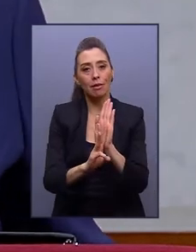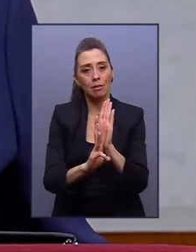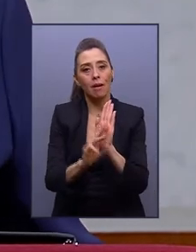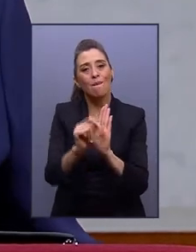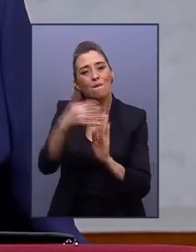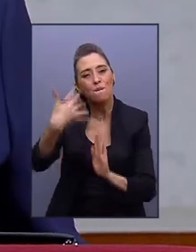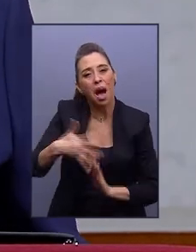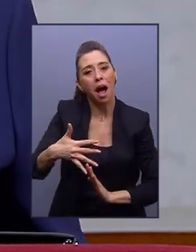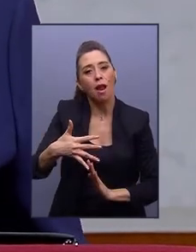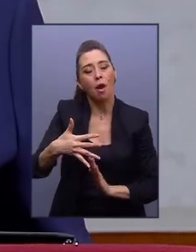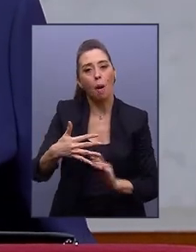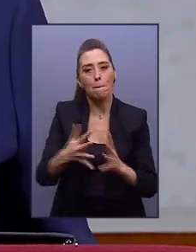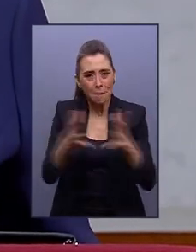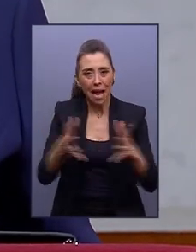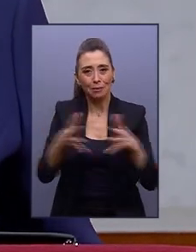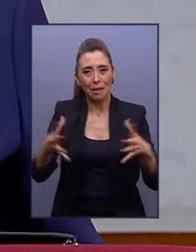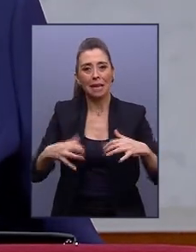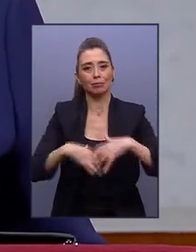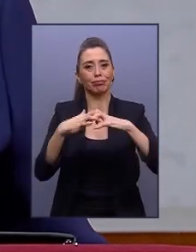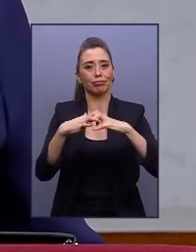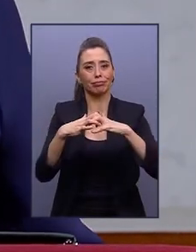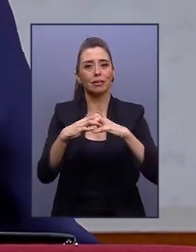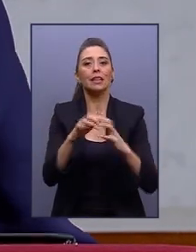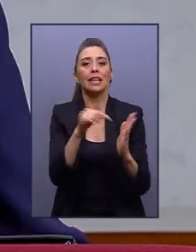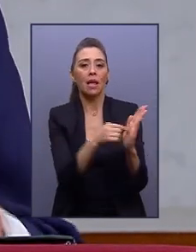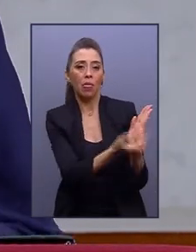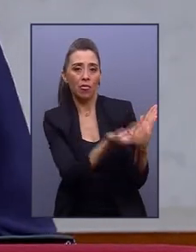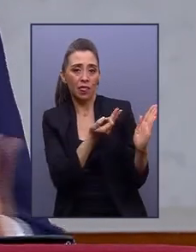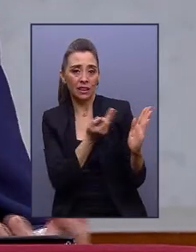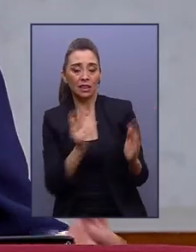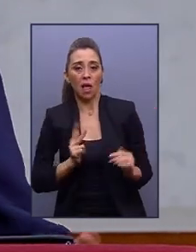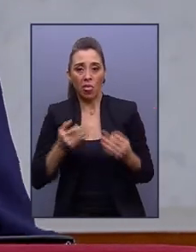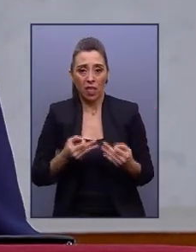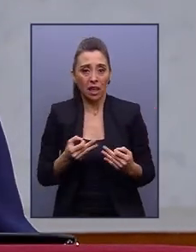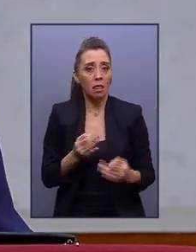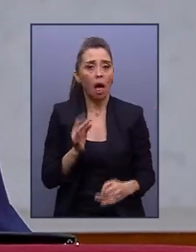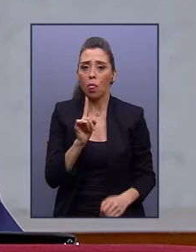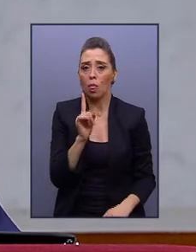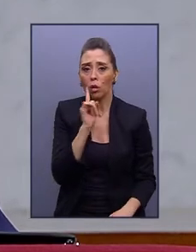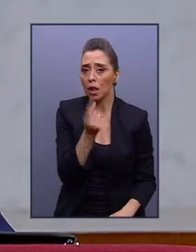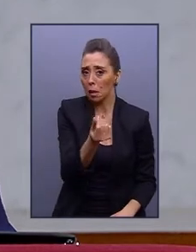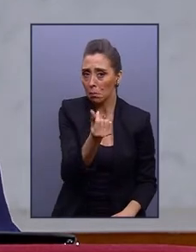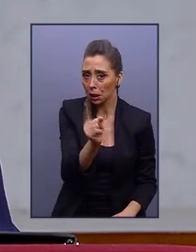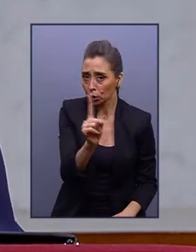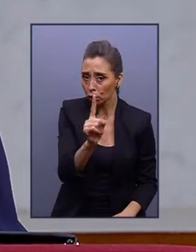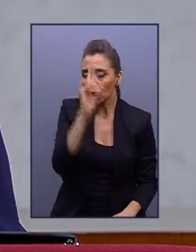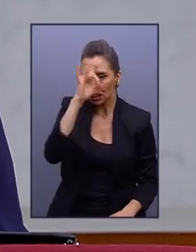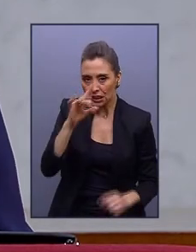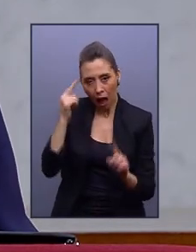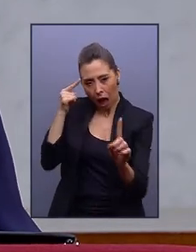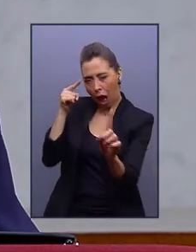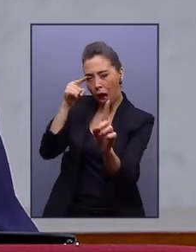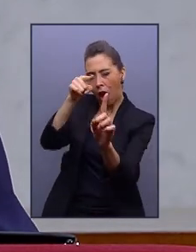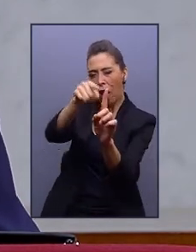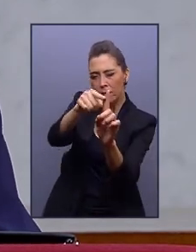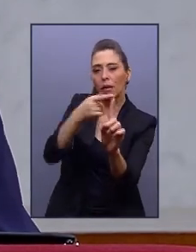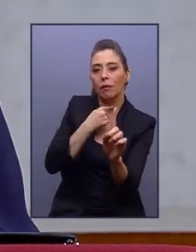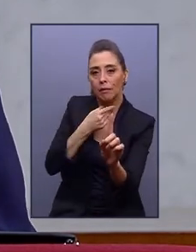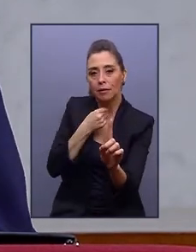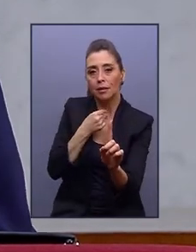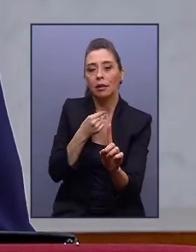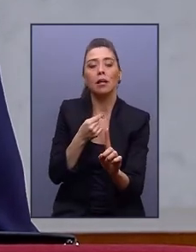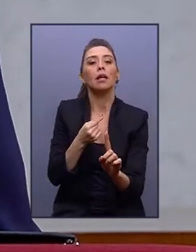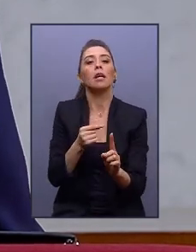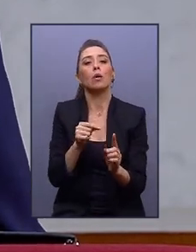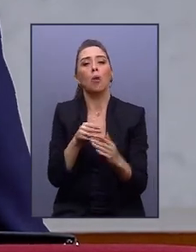debemos valorarla y potenciarla. Es la que nos dice que nuestra dignidad no tiene precio, que sabemos hacia dónde queremos caminar, que no